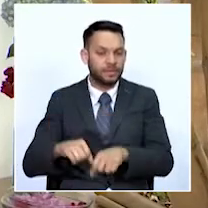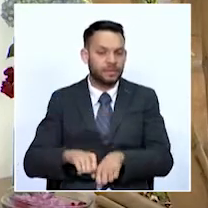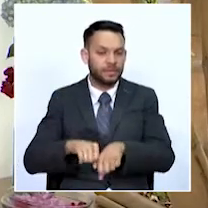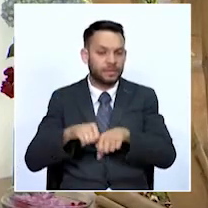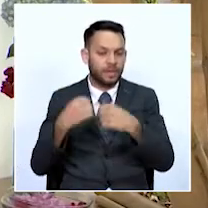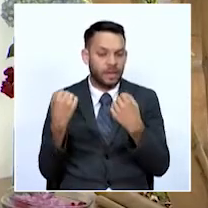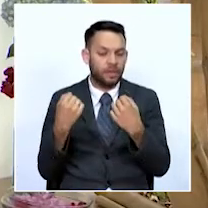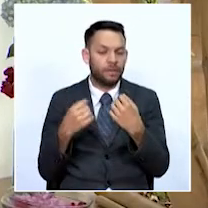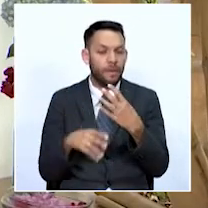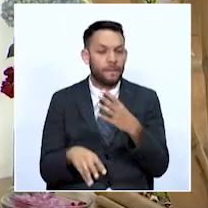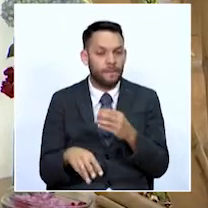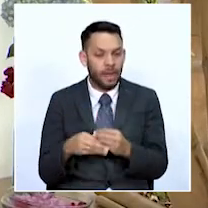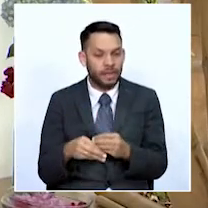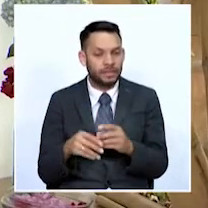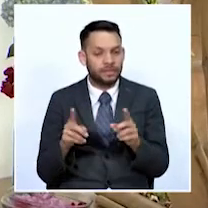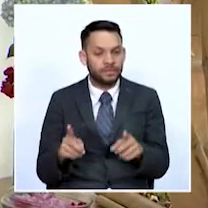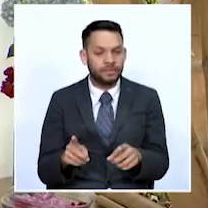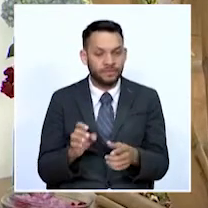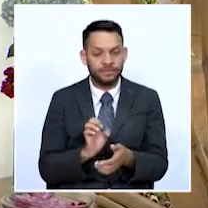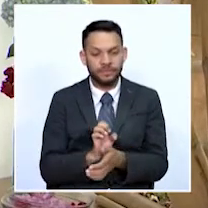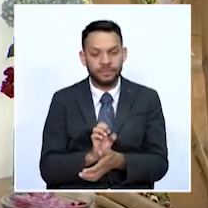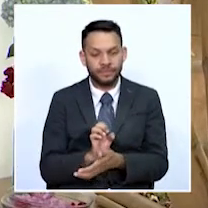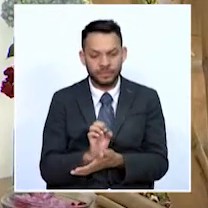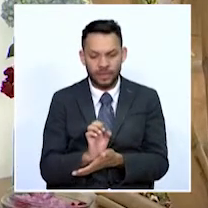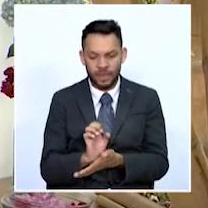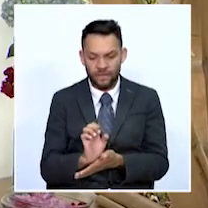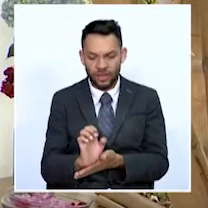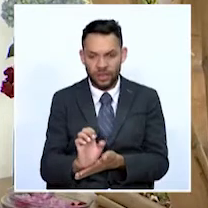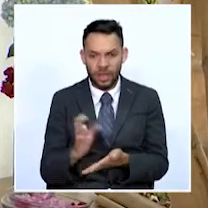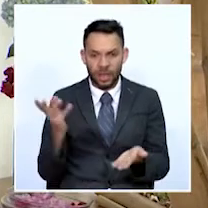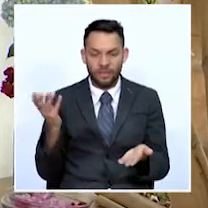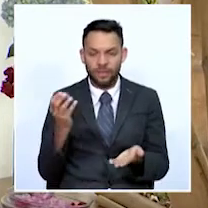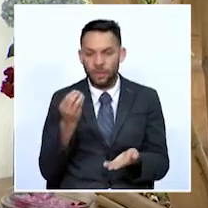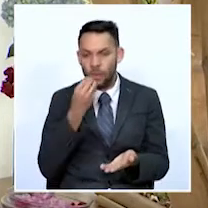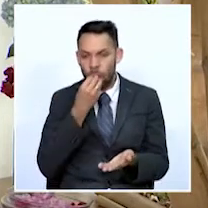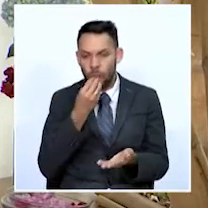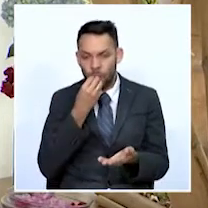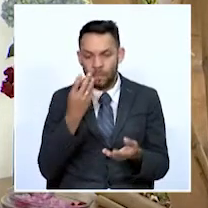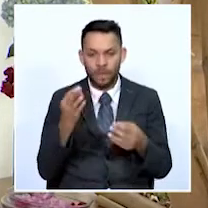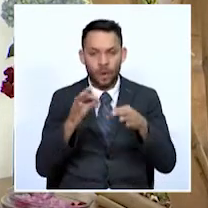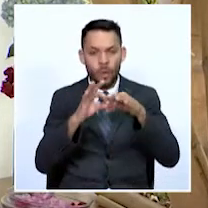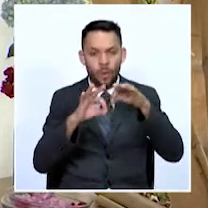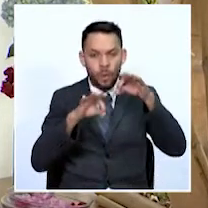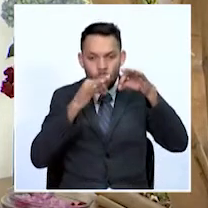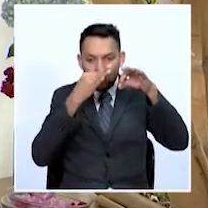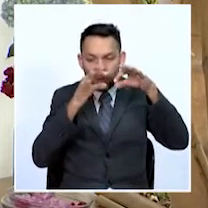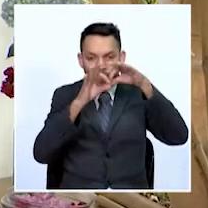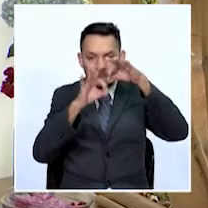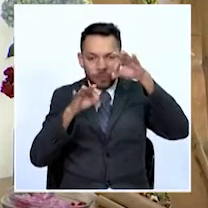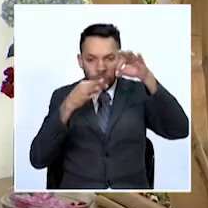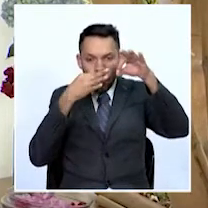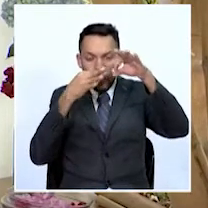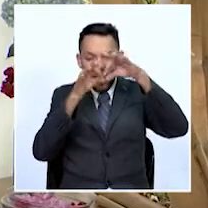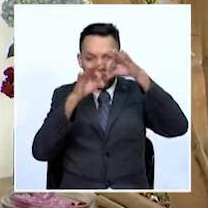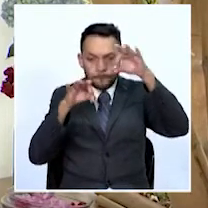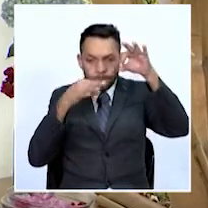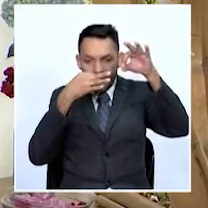Adicionalmente, ella debe hacer un ayuno de uva Isabela. Entonces tú vas a comer uva